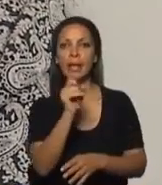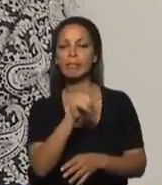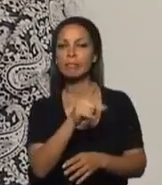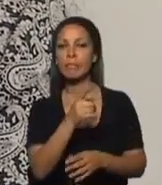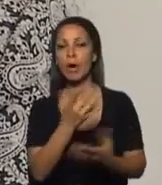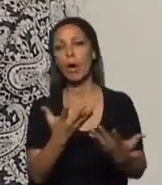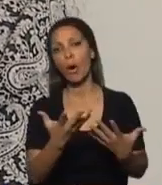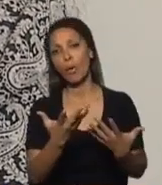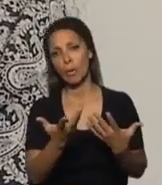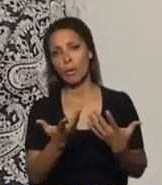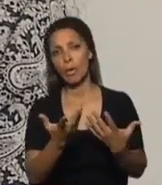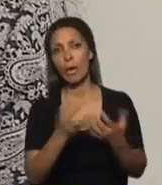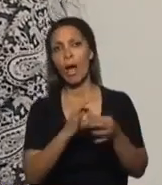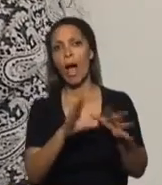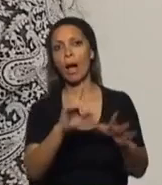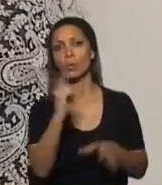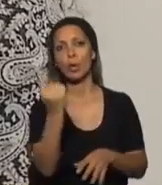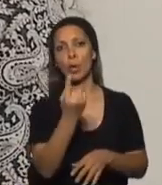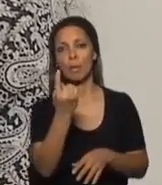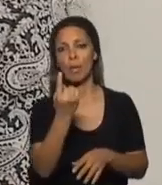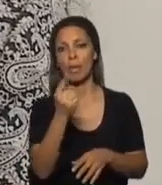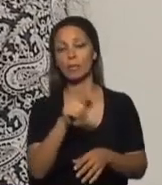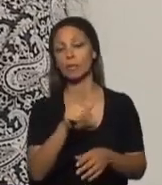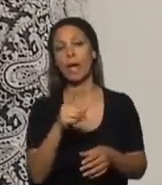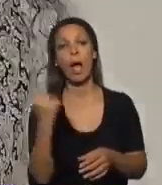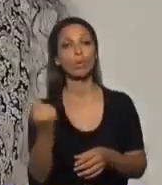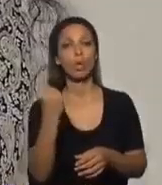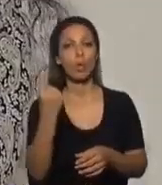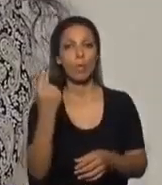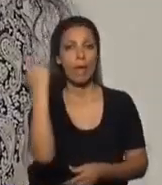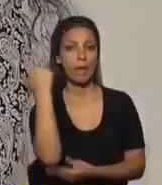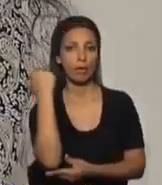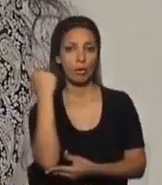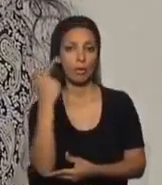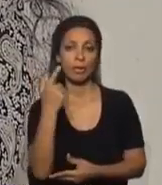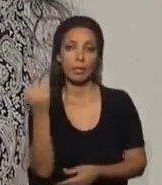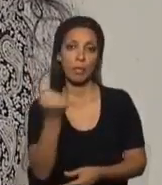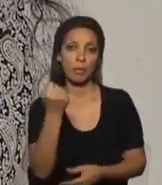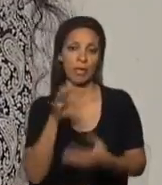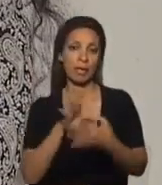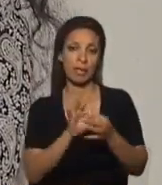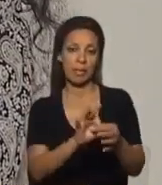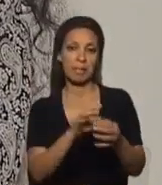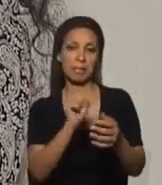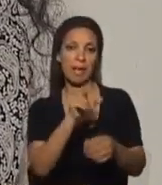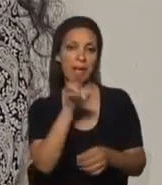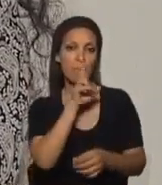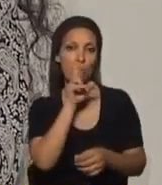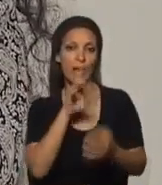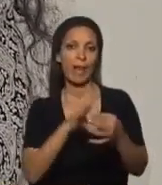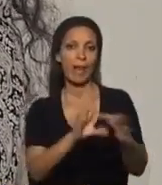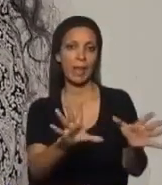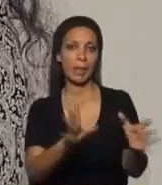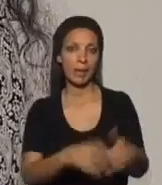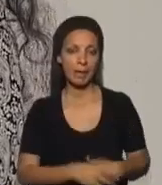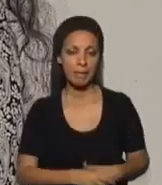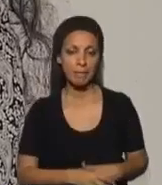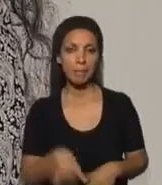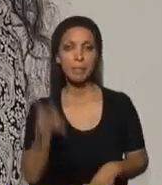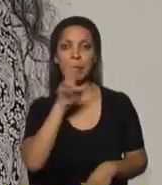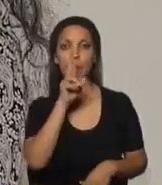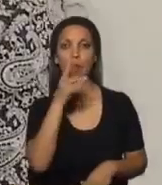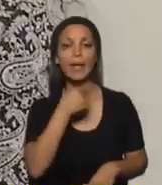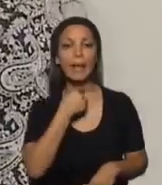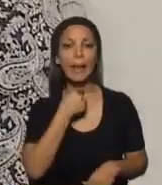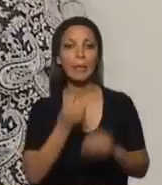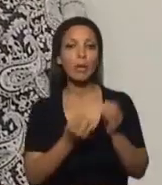por supuesto, porque la autonomía económica es una parte importante de la libertad de las mujeres. Cuando las mujeres queremos desarrollar un proyecto